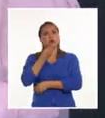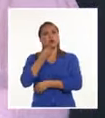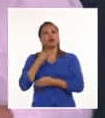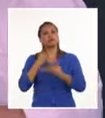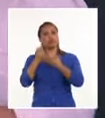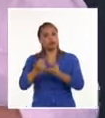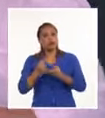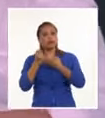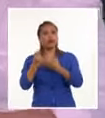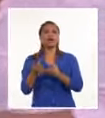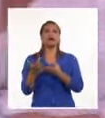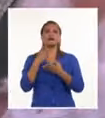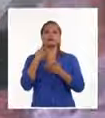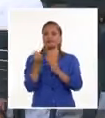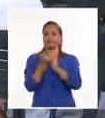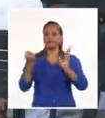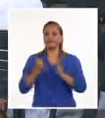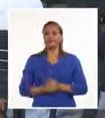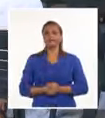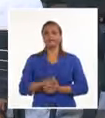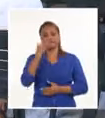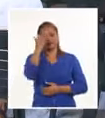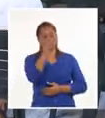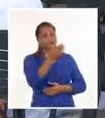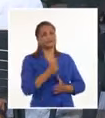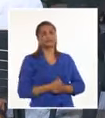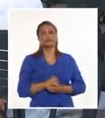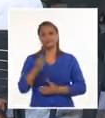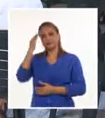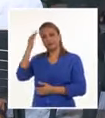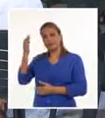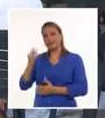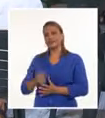ejecutado o concretado? Gracias. Muchísimas gracias.